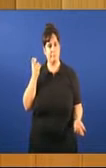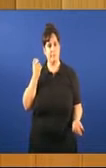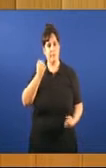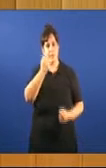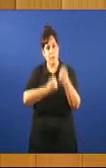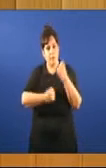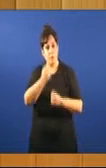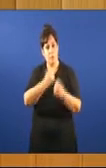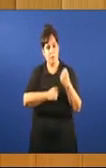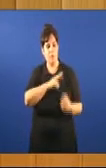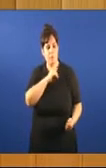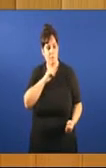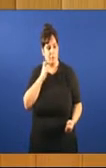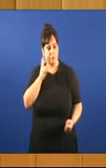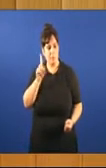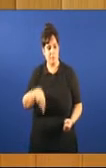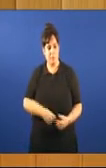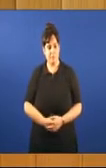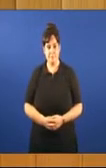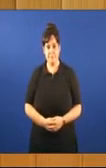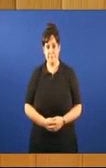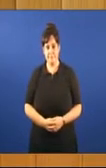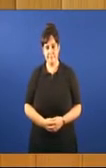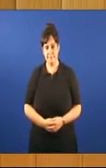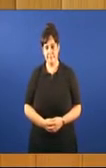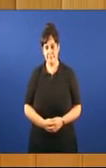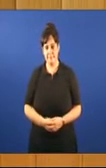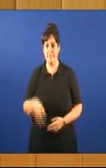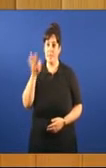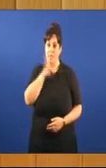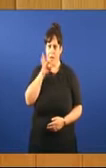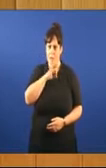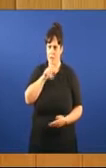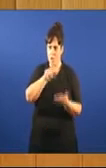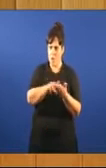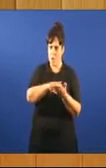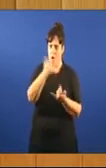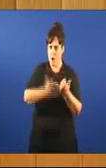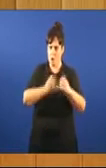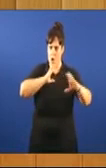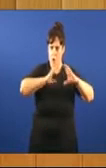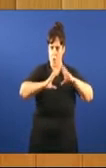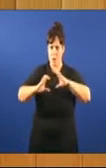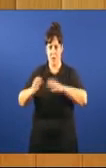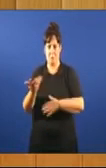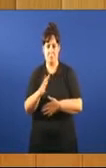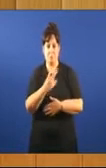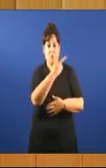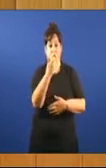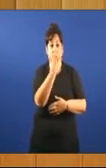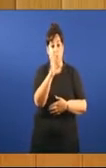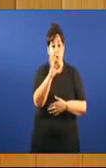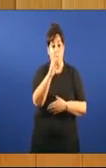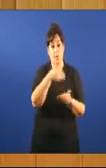O galego é unha ventá para comunicarse con 250 millóns de persoas no mundo.